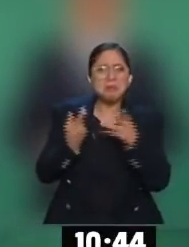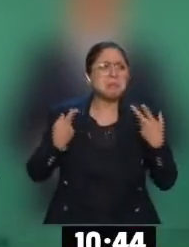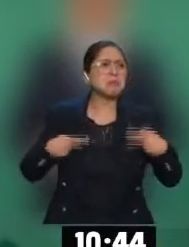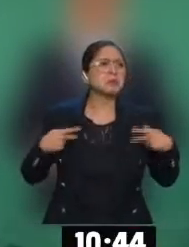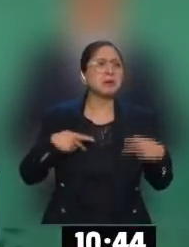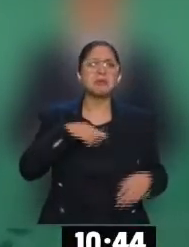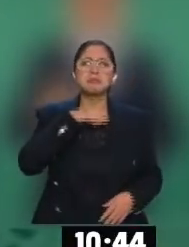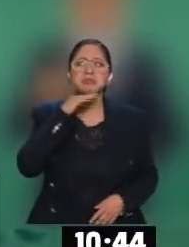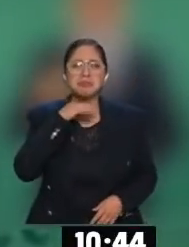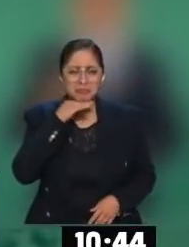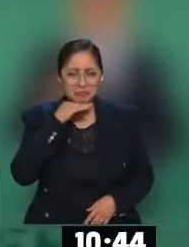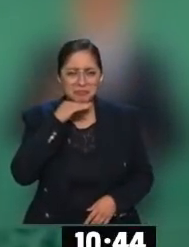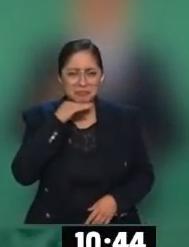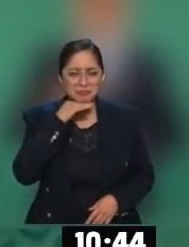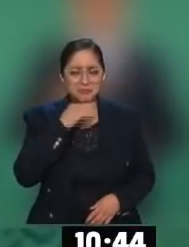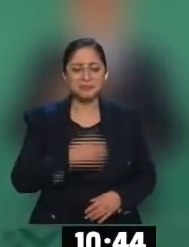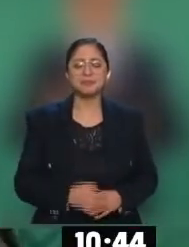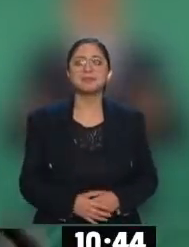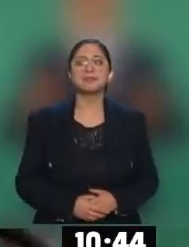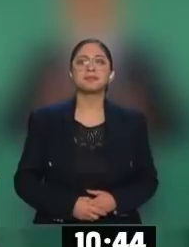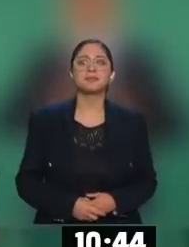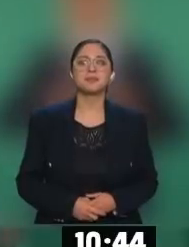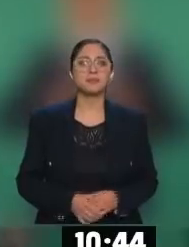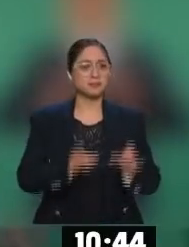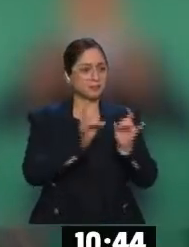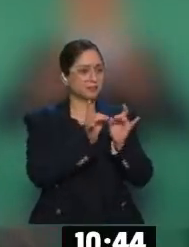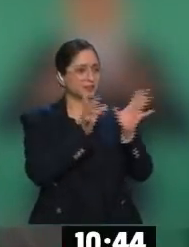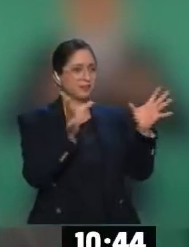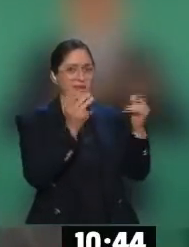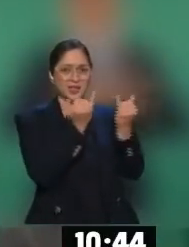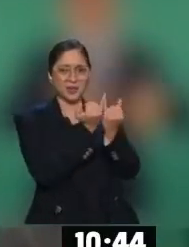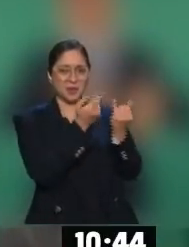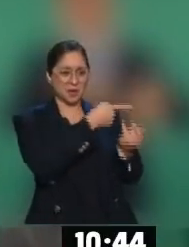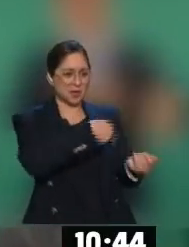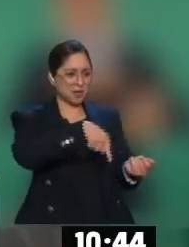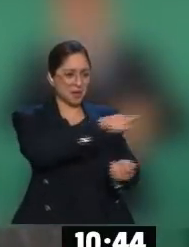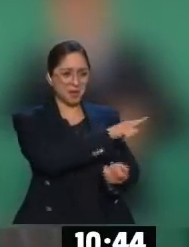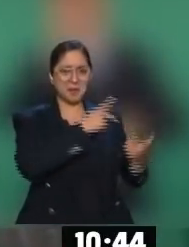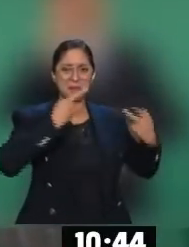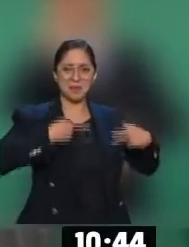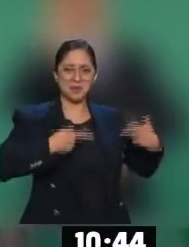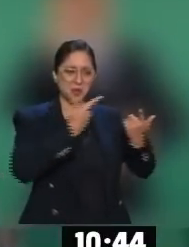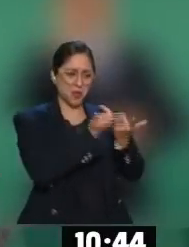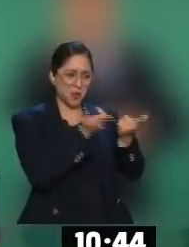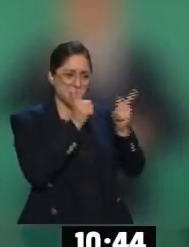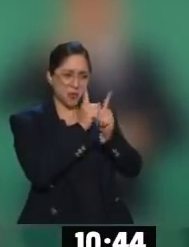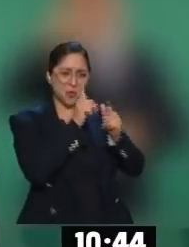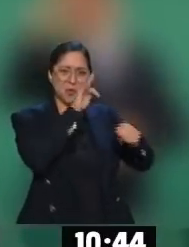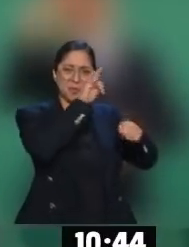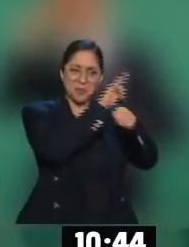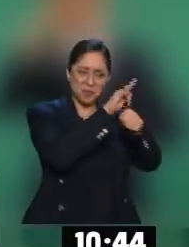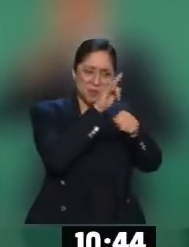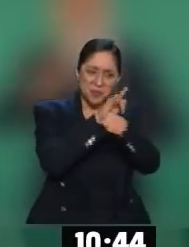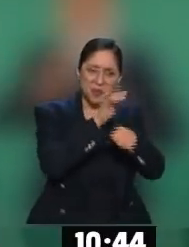repente, así como salieron feministas o especialistas en